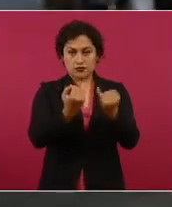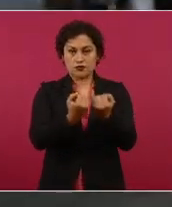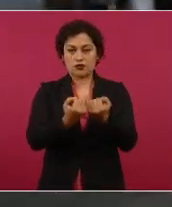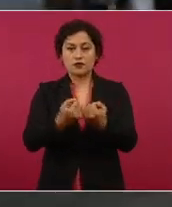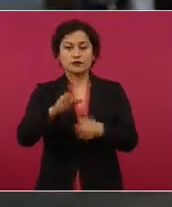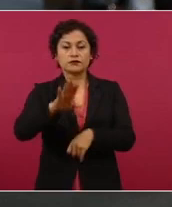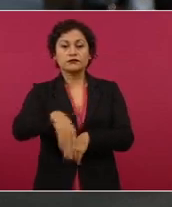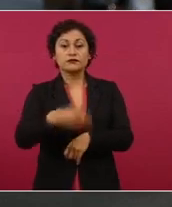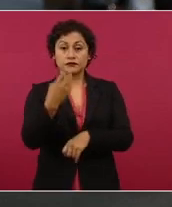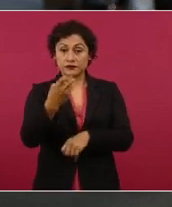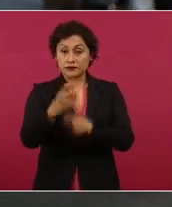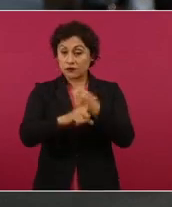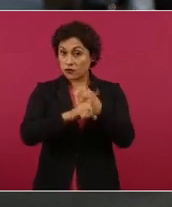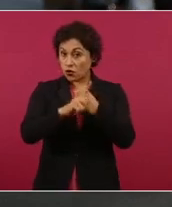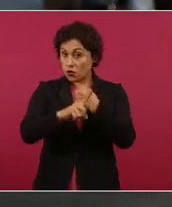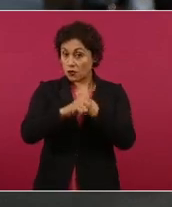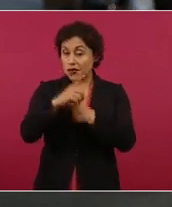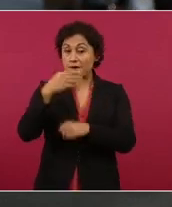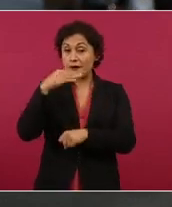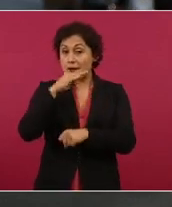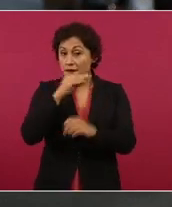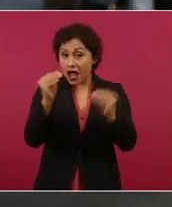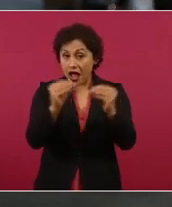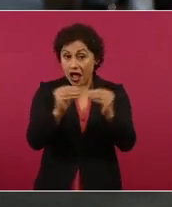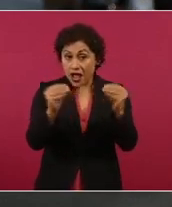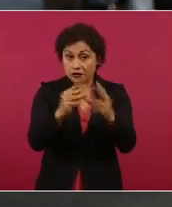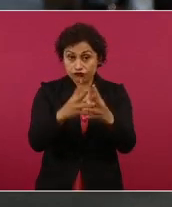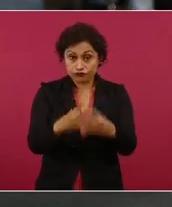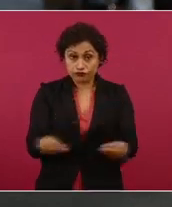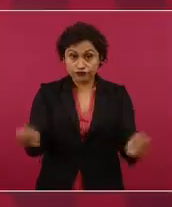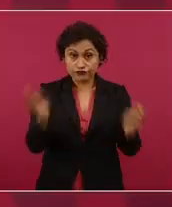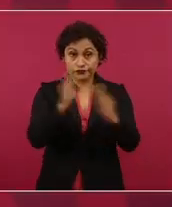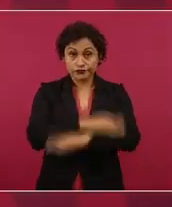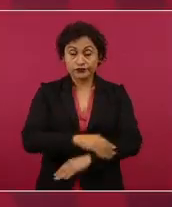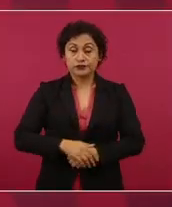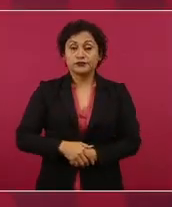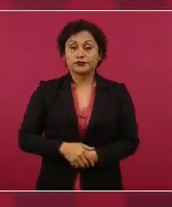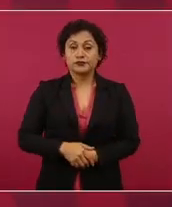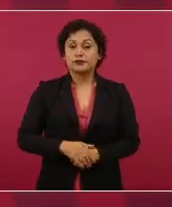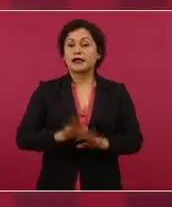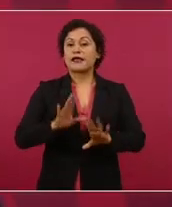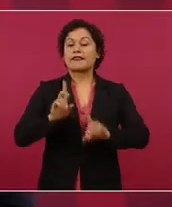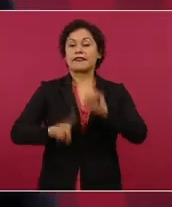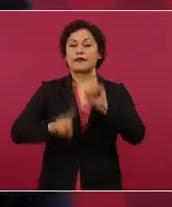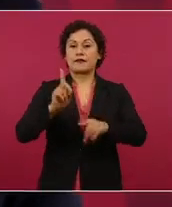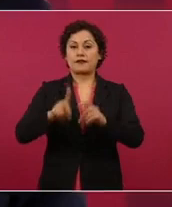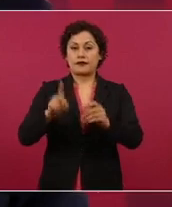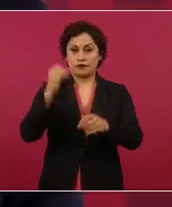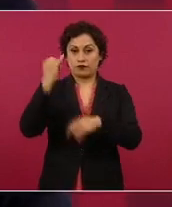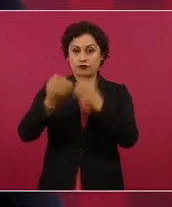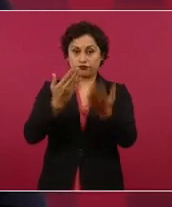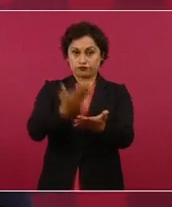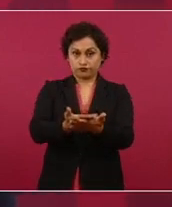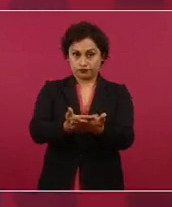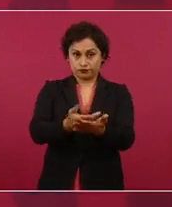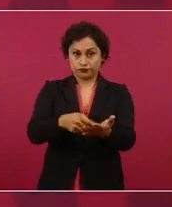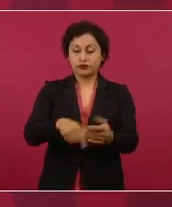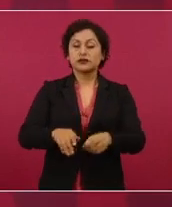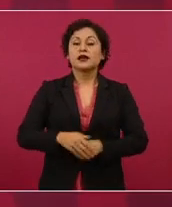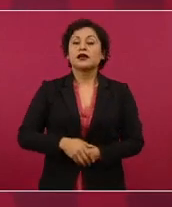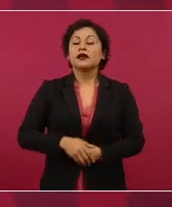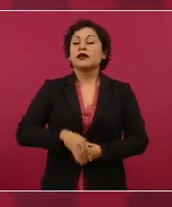maíz? ¿Mande? ¿Con esto se resolvería la controversia sobre el maíz? Eso es lo que estamos proponiendo. Dependiendo del dictamen que... Nosotros. O sea,